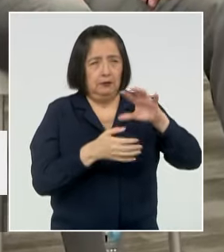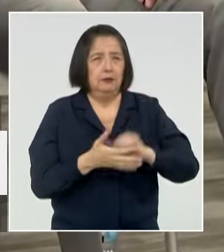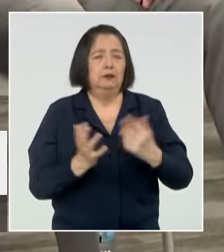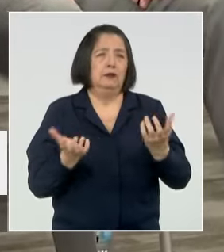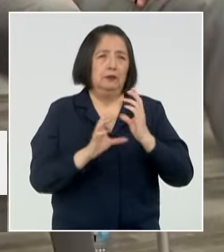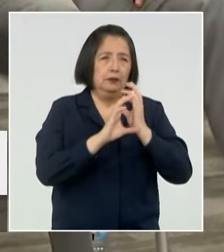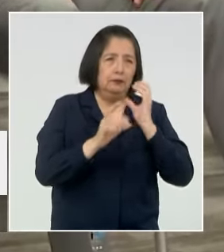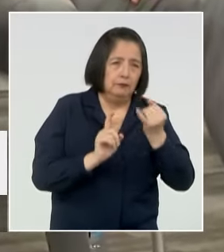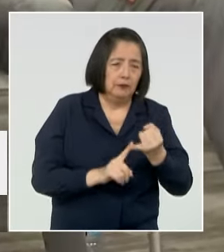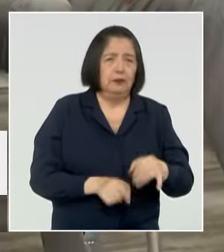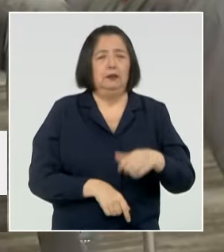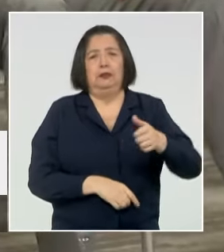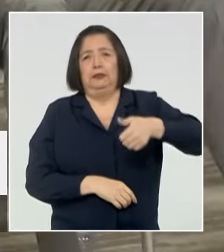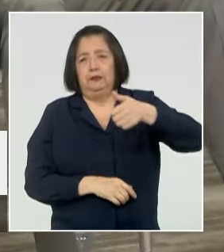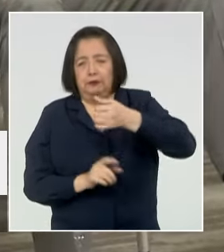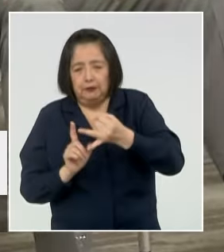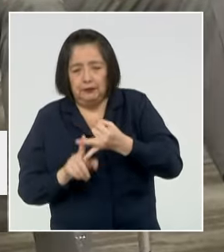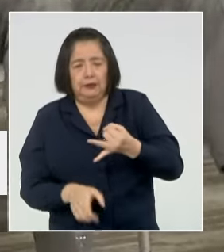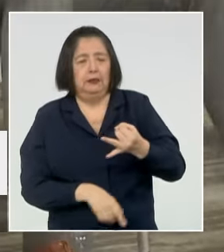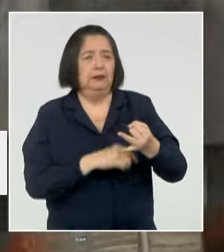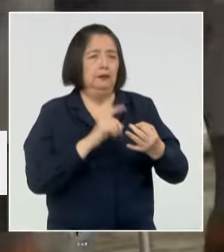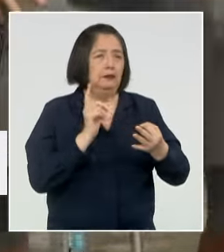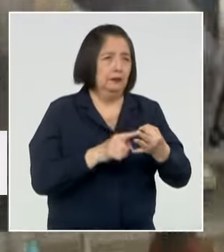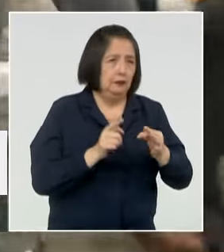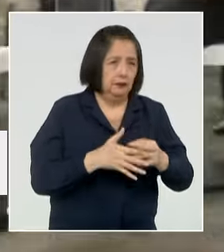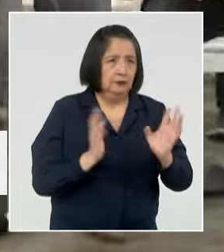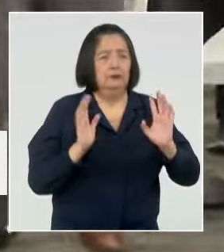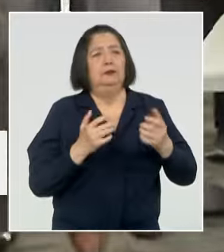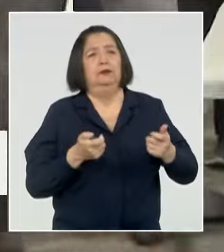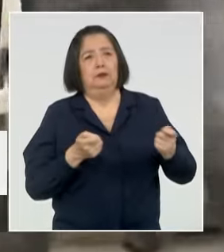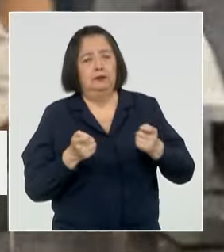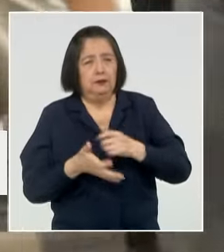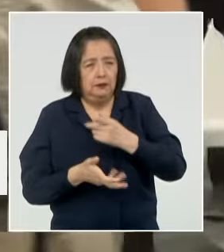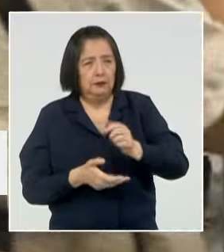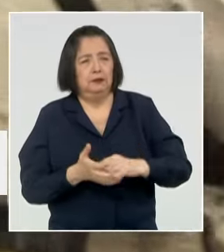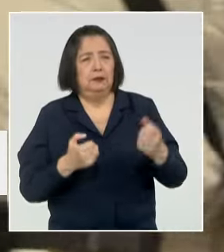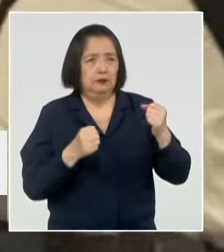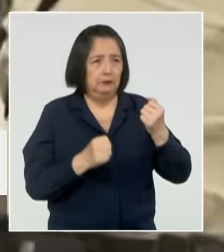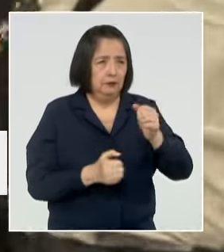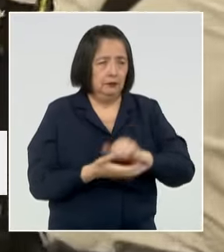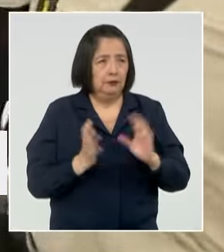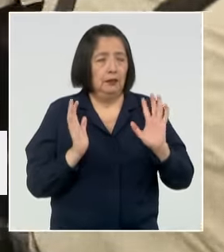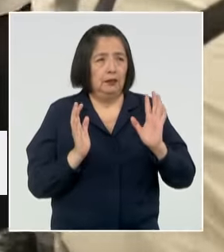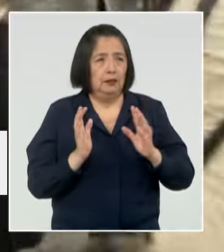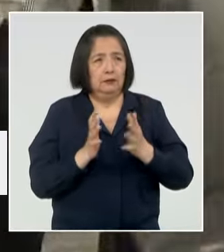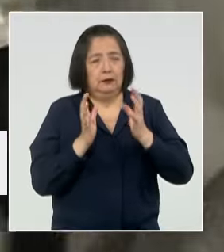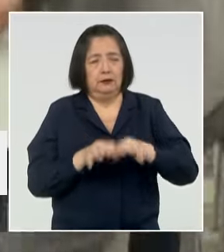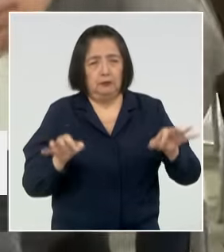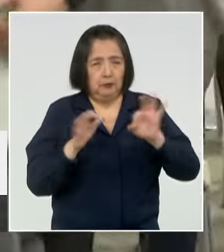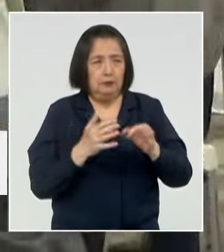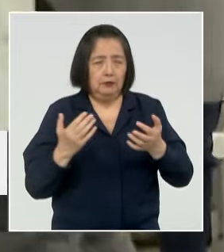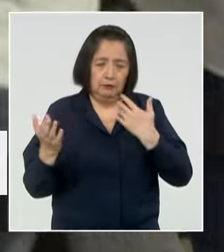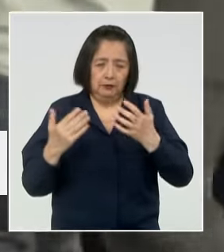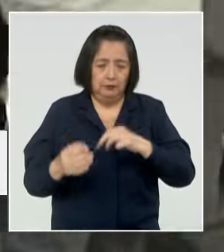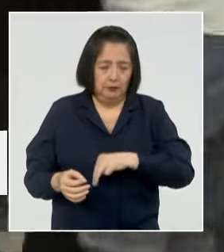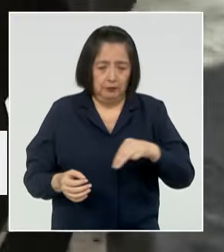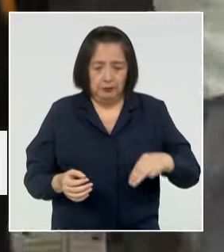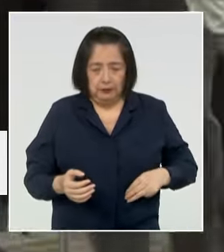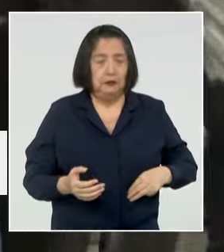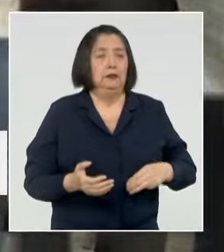transporte, las autoridades, los gestores deportivos y después algo tan importante. Yo acabo de hablar con la ministra de